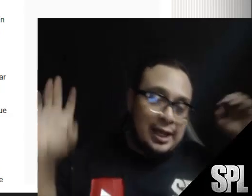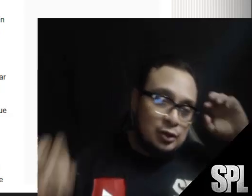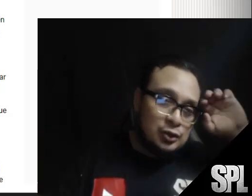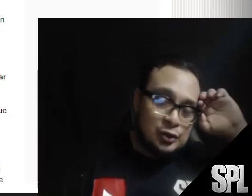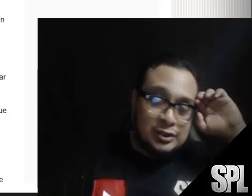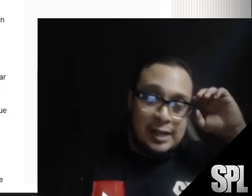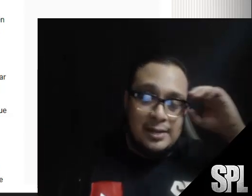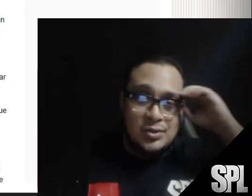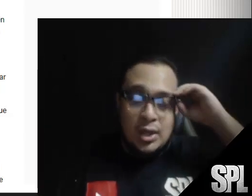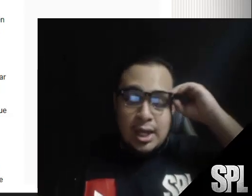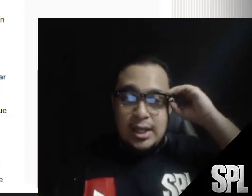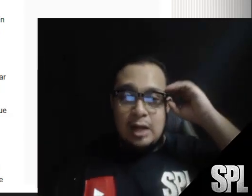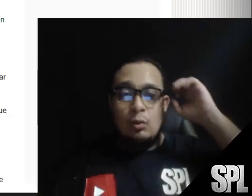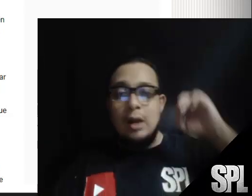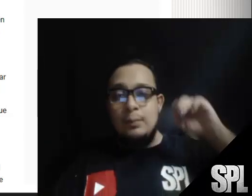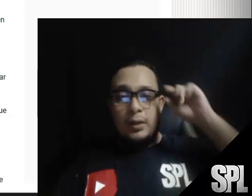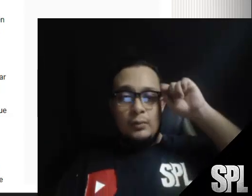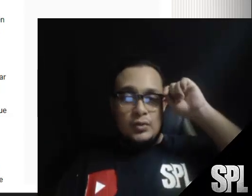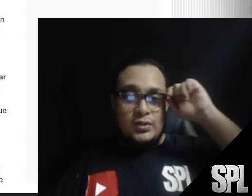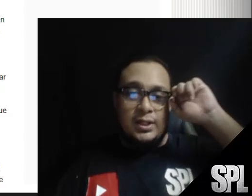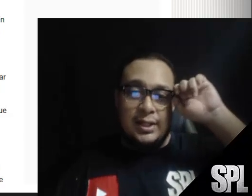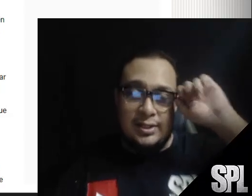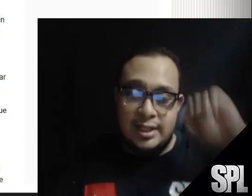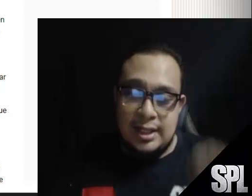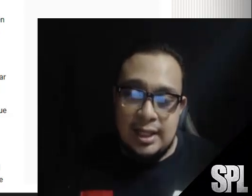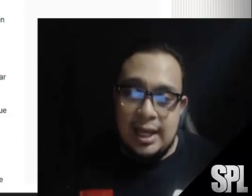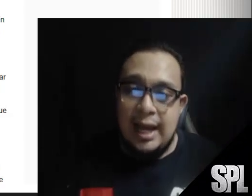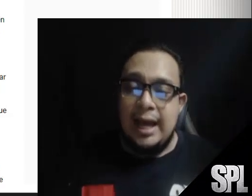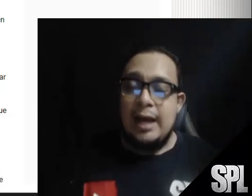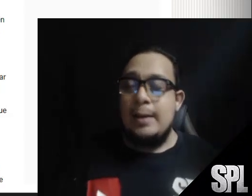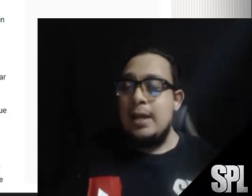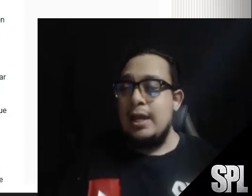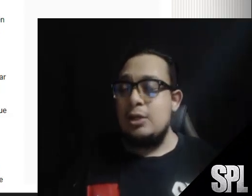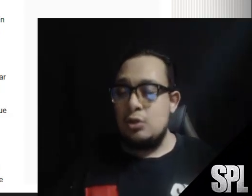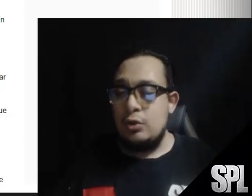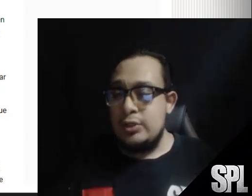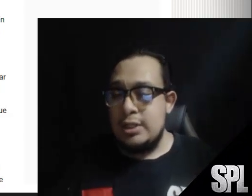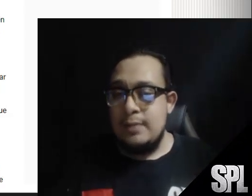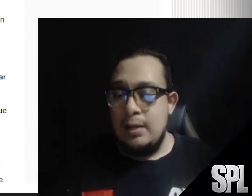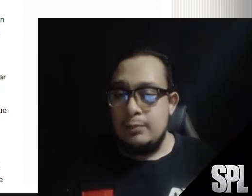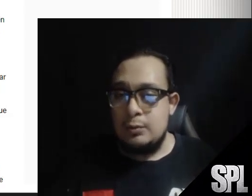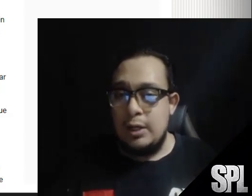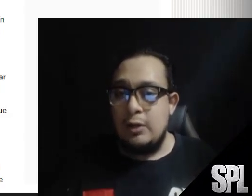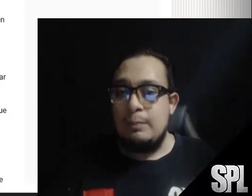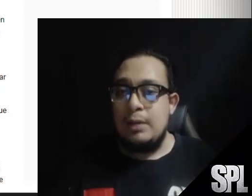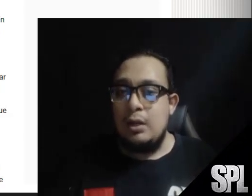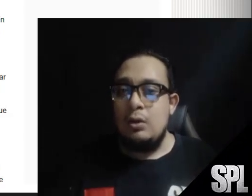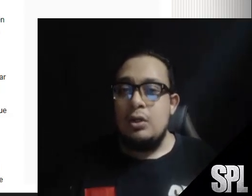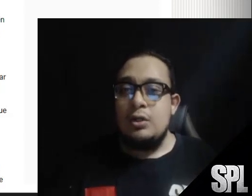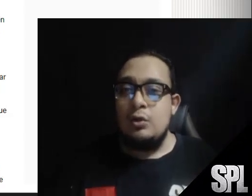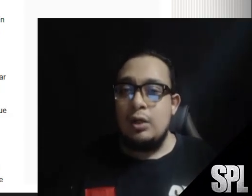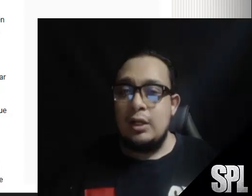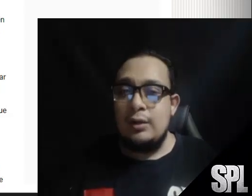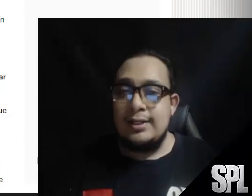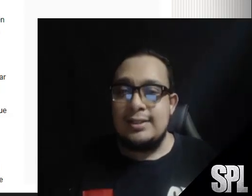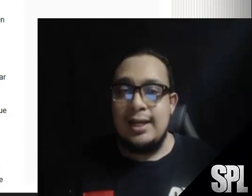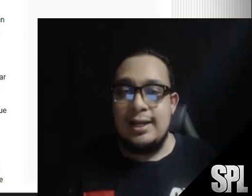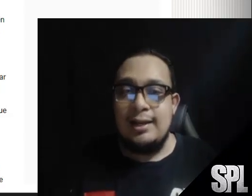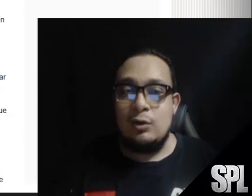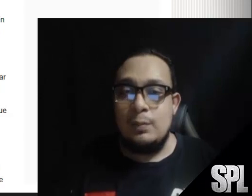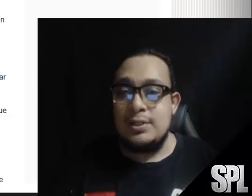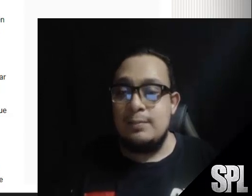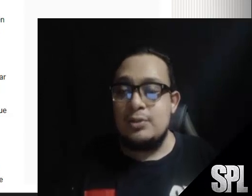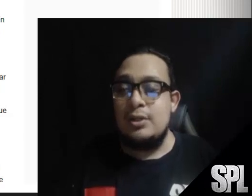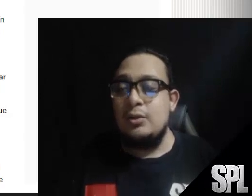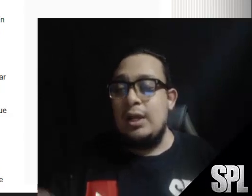mexico ver que hay otros temas del cual podemos decir que si ha hecho cosas mal pues bueno pero no creo que